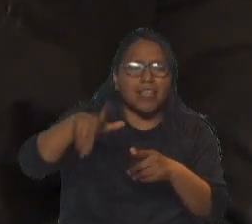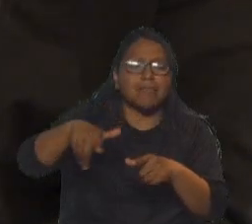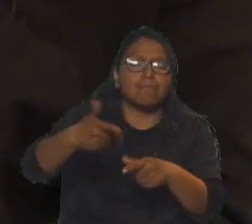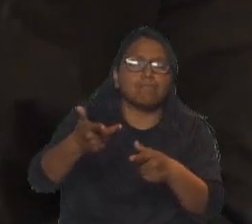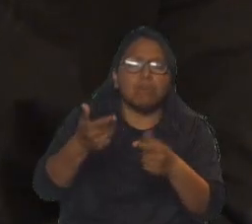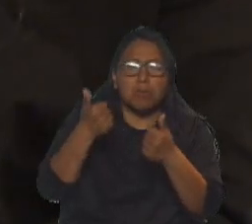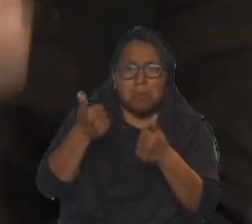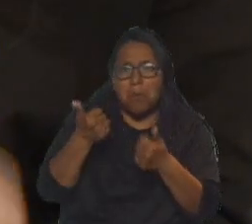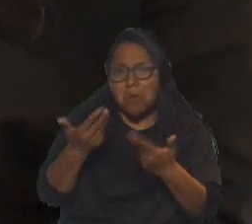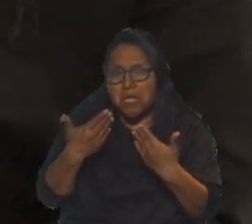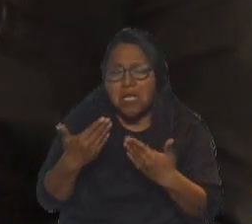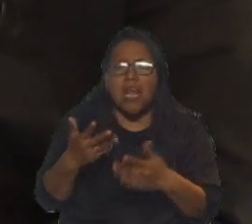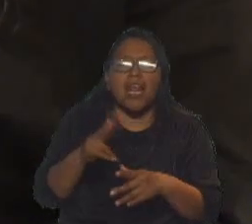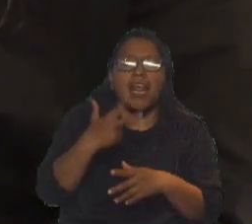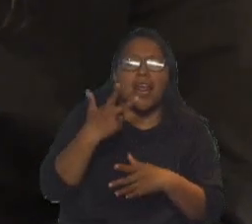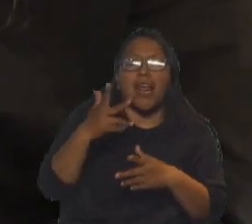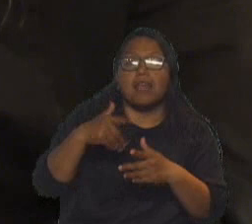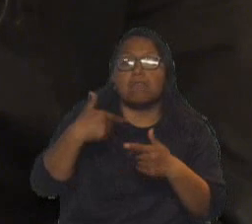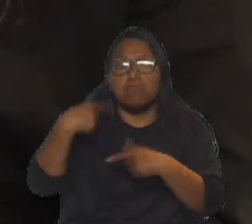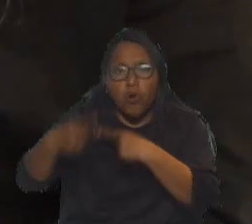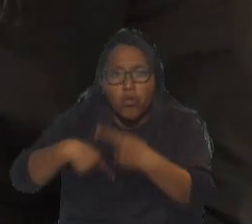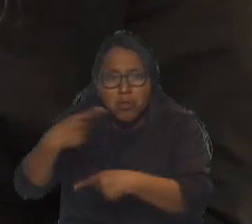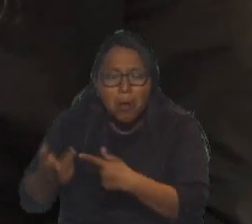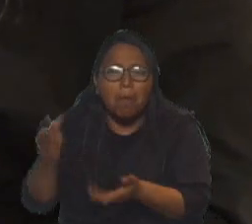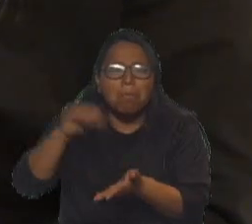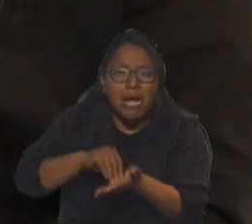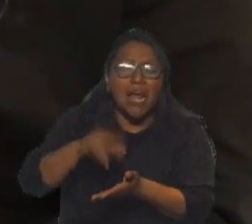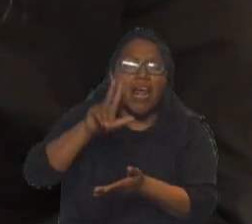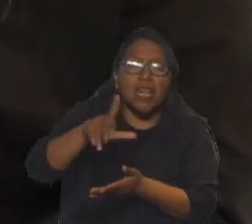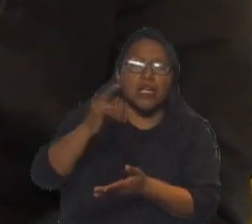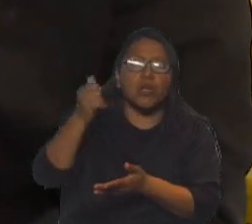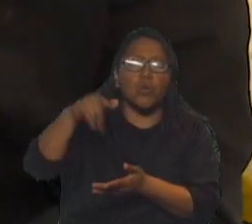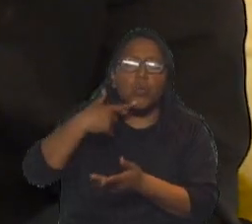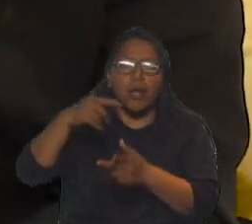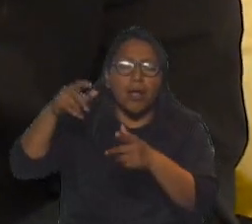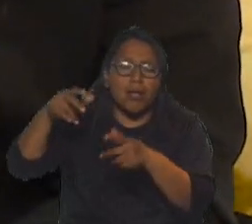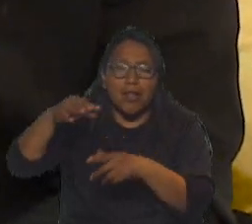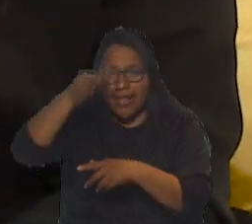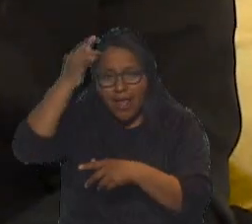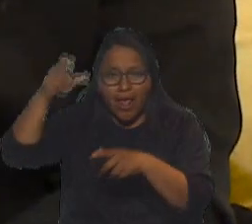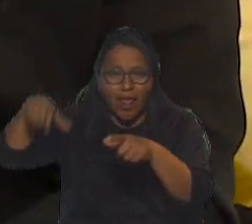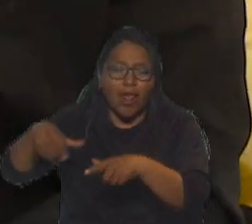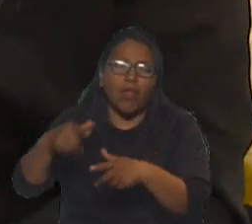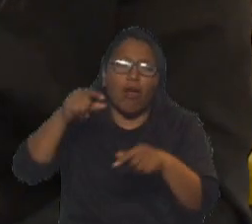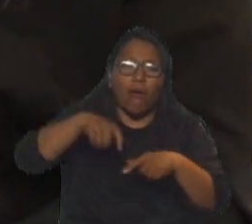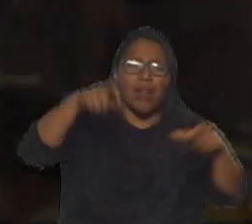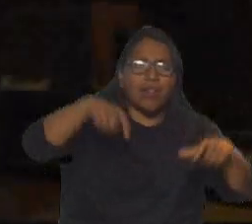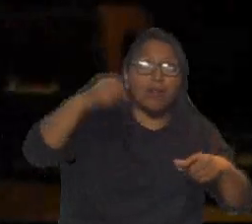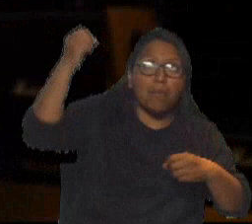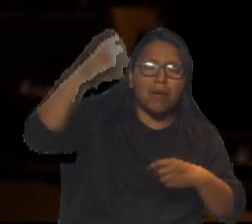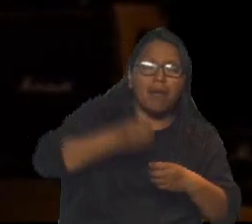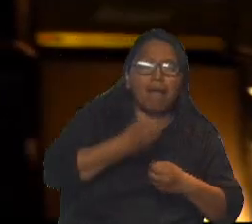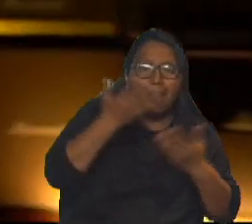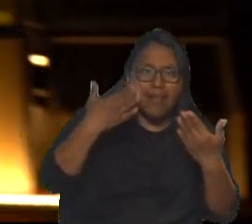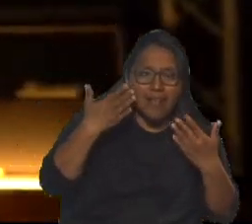Se abrió el juego, hicimos Tres Lunas y ahora vamos con el Estadio al Aire Libre, que ya es primavera y empieza a salir el solcito,